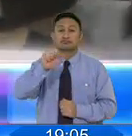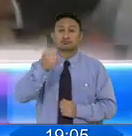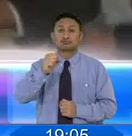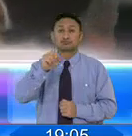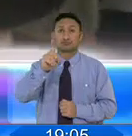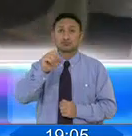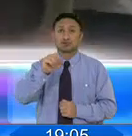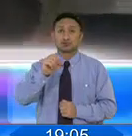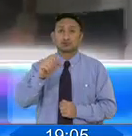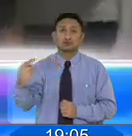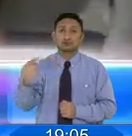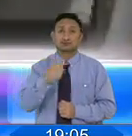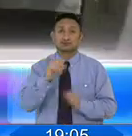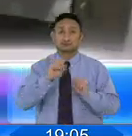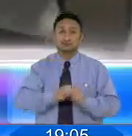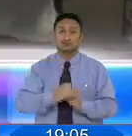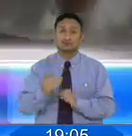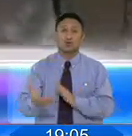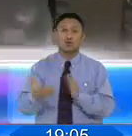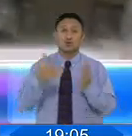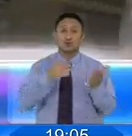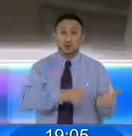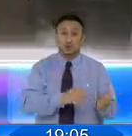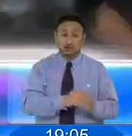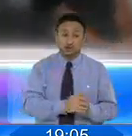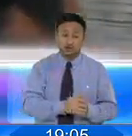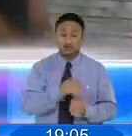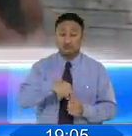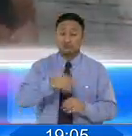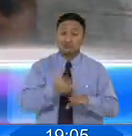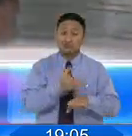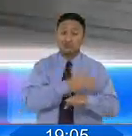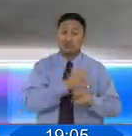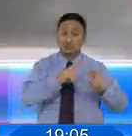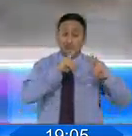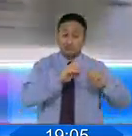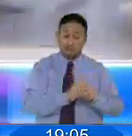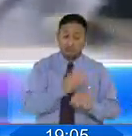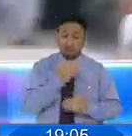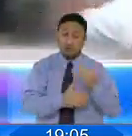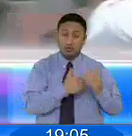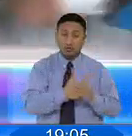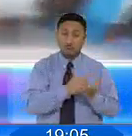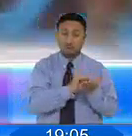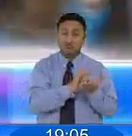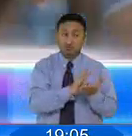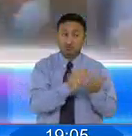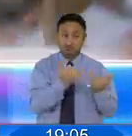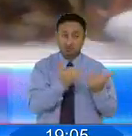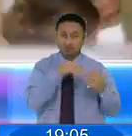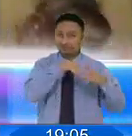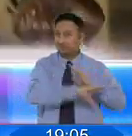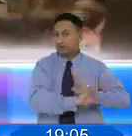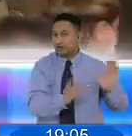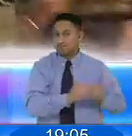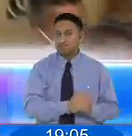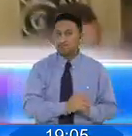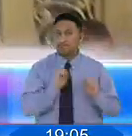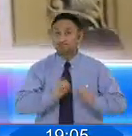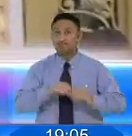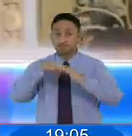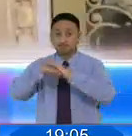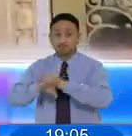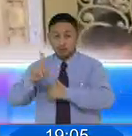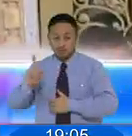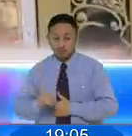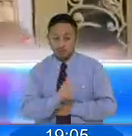de Carlos Luis Morales, contra quien se había iniciado un proceso de remoción, el cual será archivado. Ni bien ingresó, acudió a